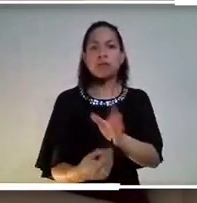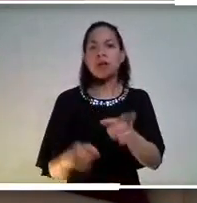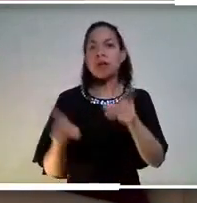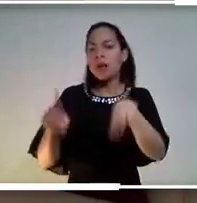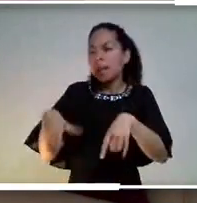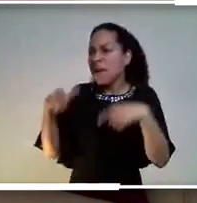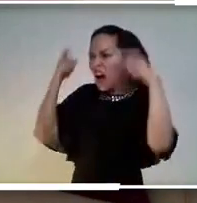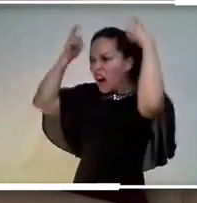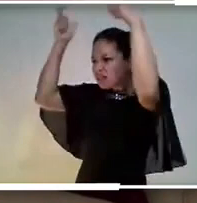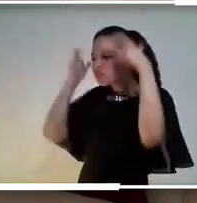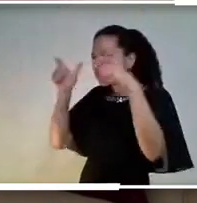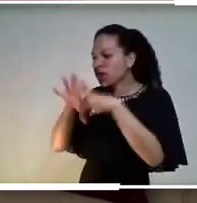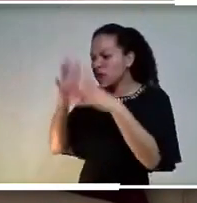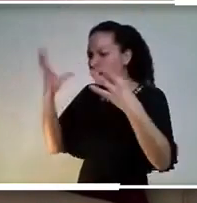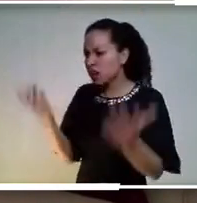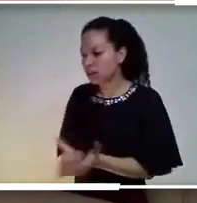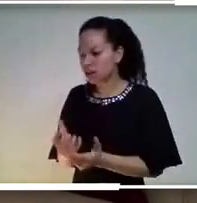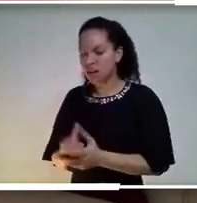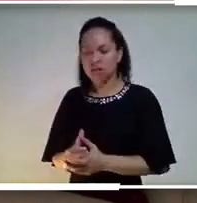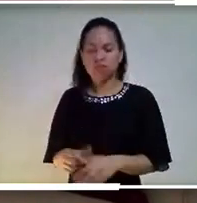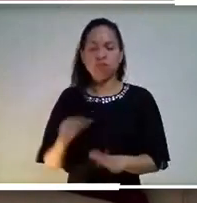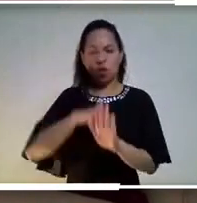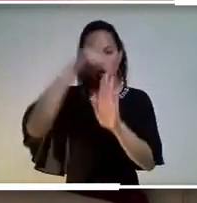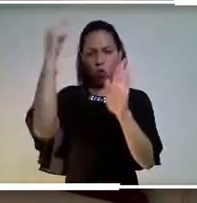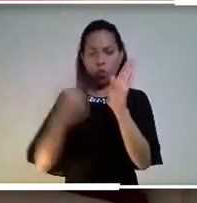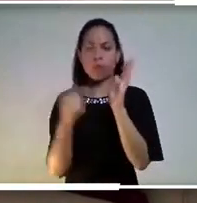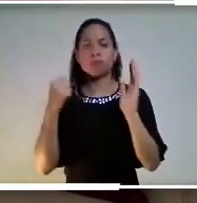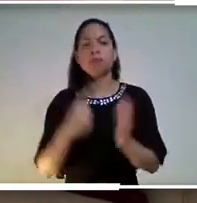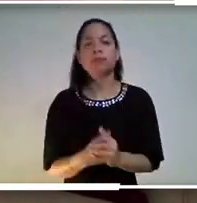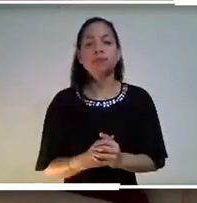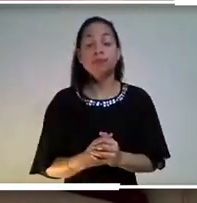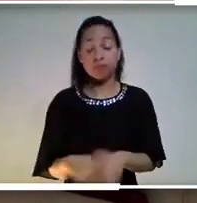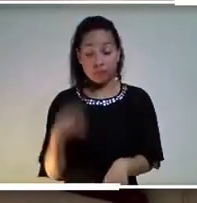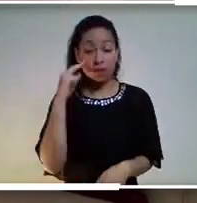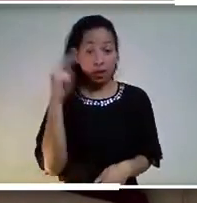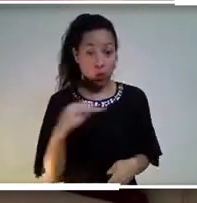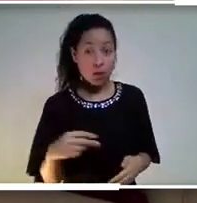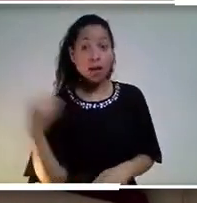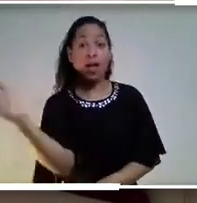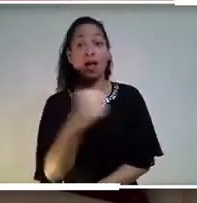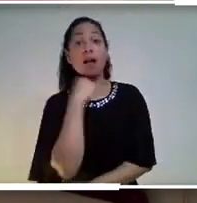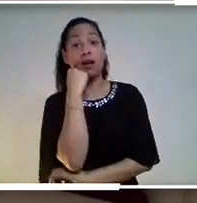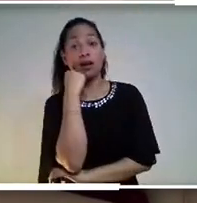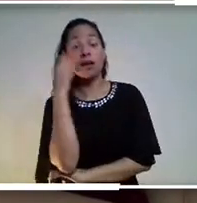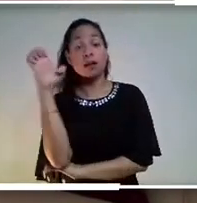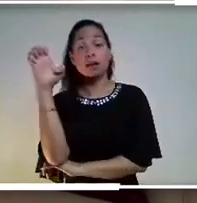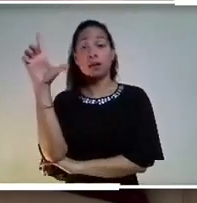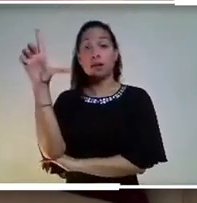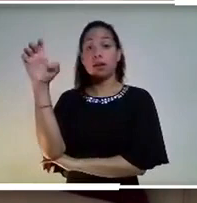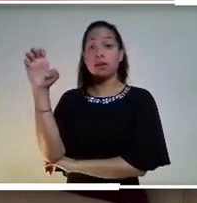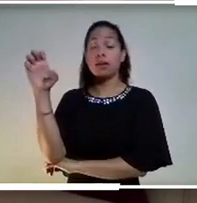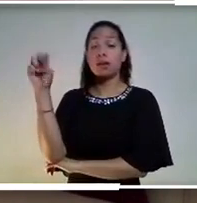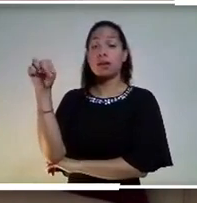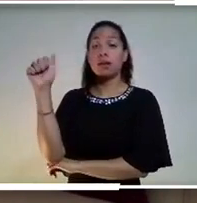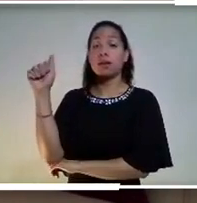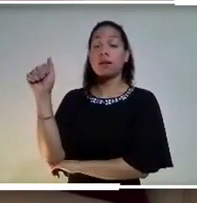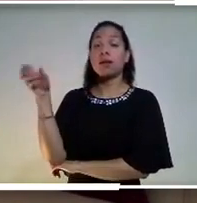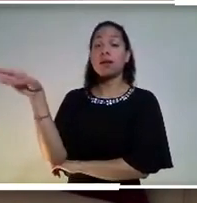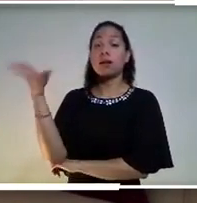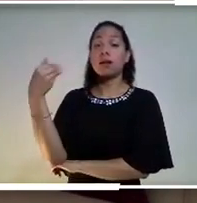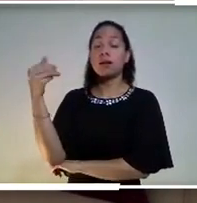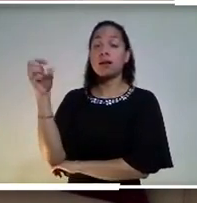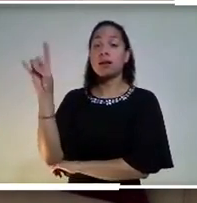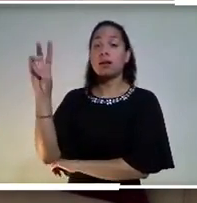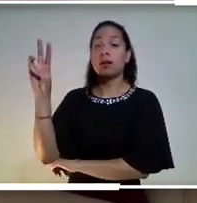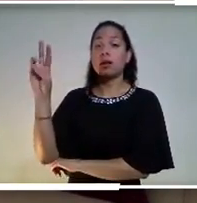dice el libro evento de los últimos días y el libro el conflicto de los siglos especialmente el incremento en los últimos días verás que hay un capítulo que dice que a